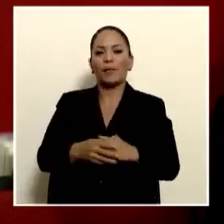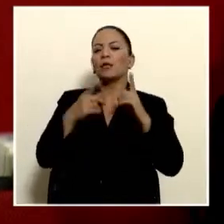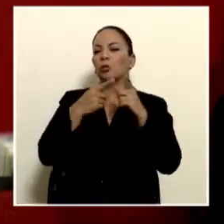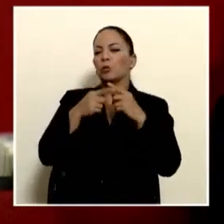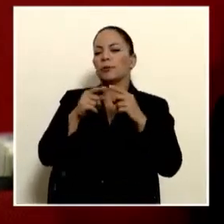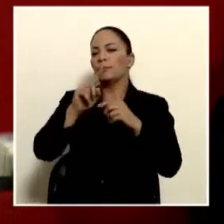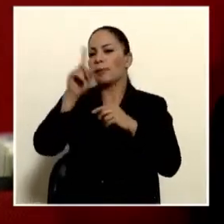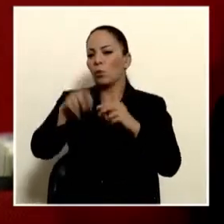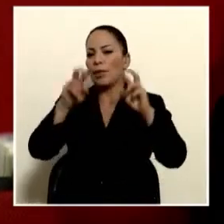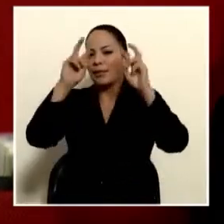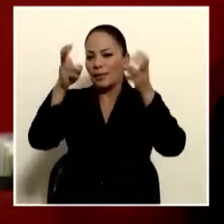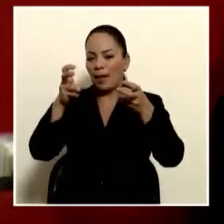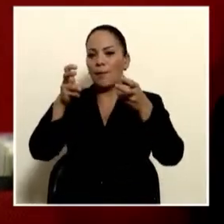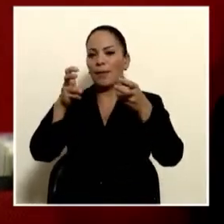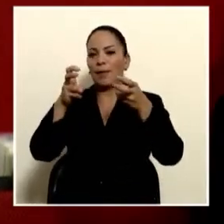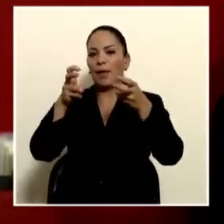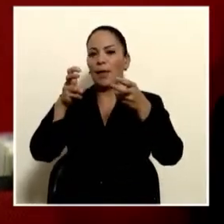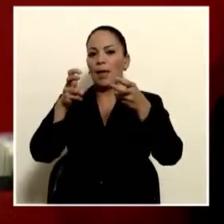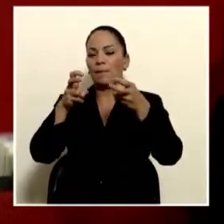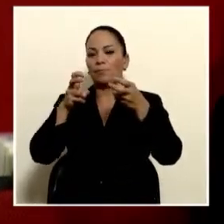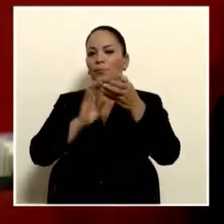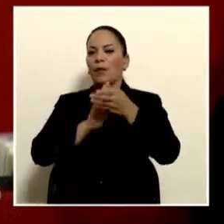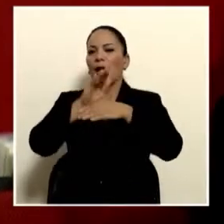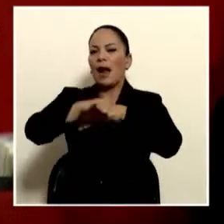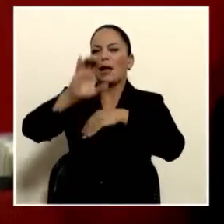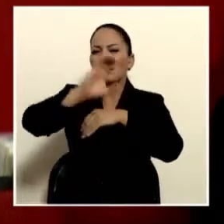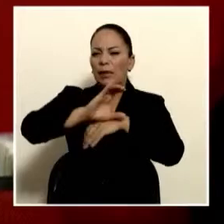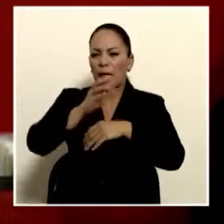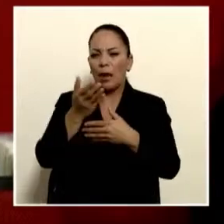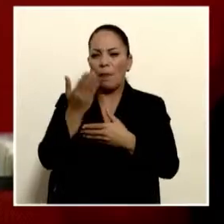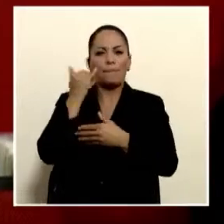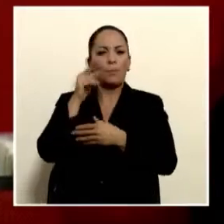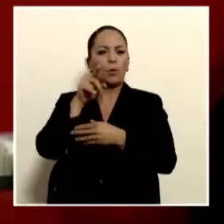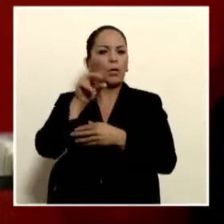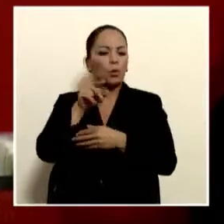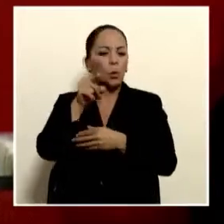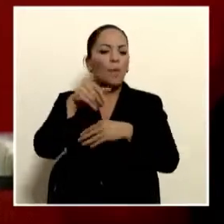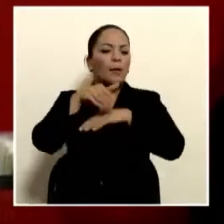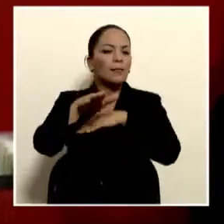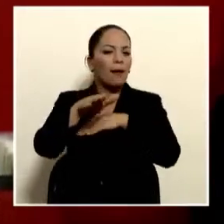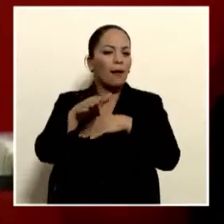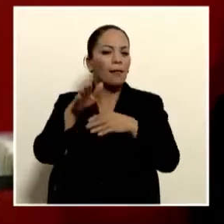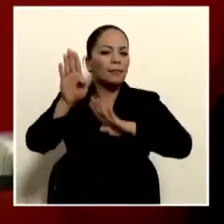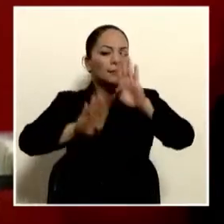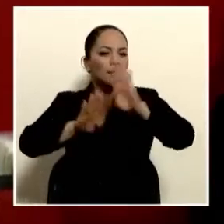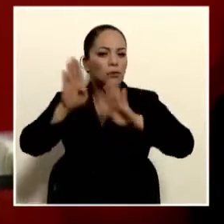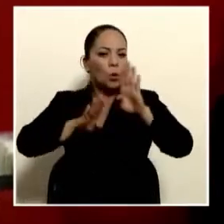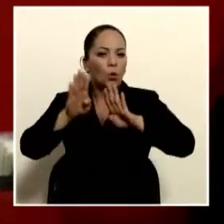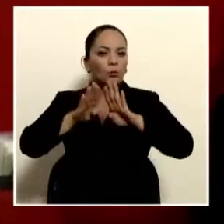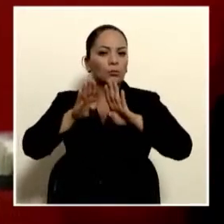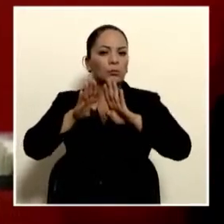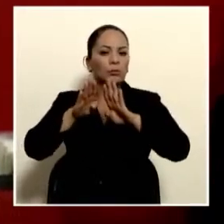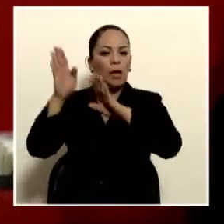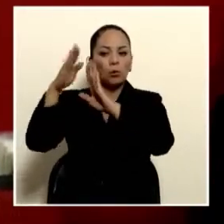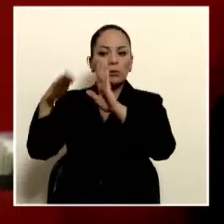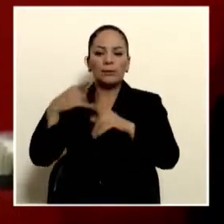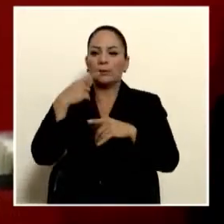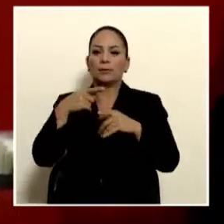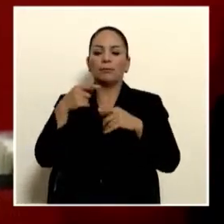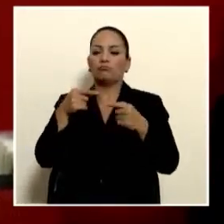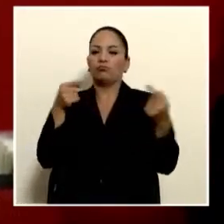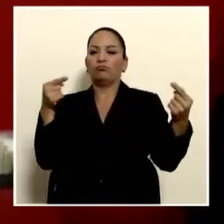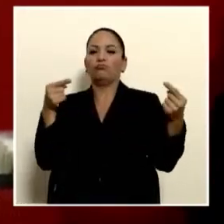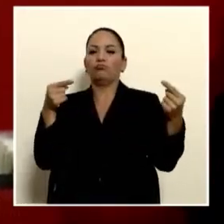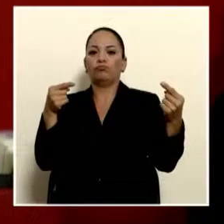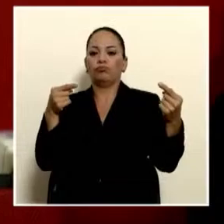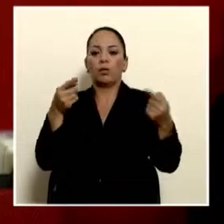de Caldera, ¿por qué, don Rodrigo? ¿Por qué no mandar a licitación si, por ejemplo, la Contraloría ya ha dicho que se opone a que se extienda el